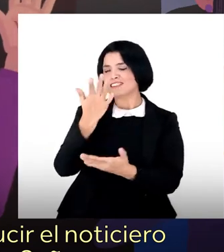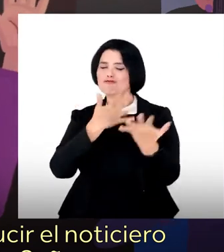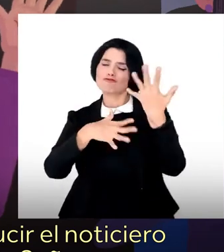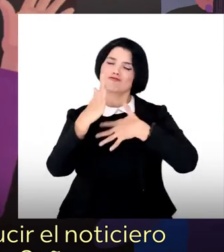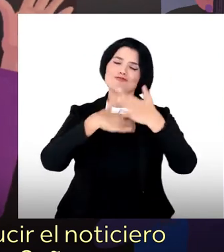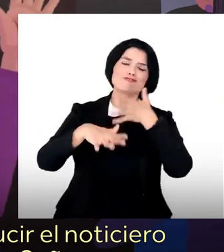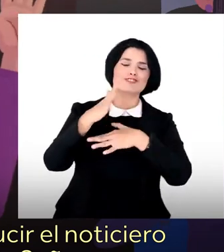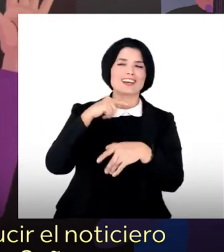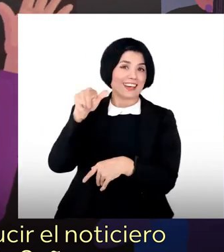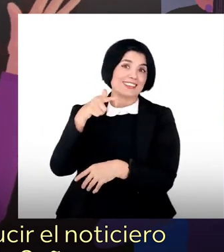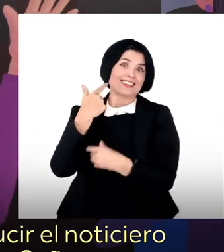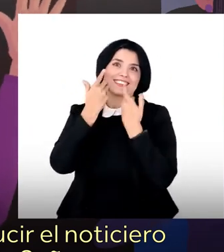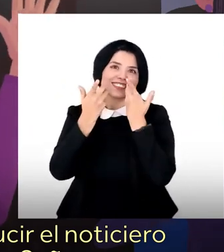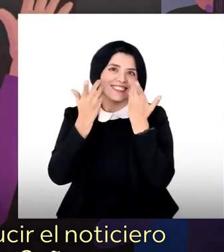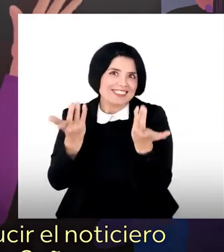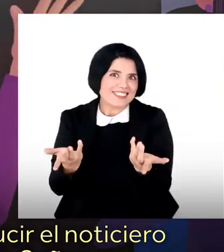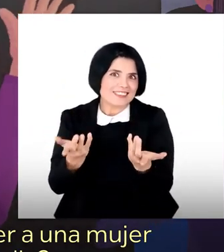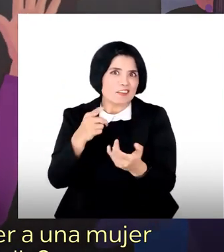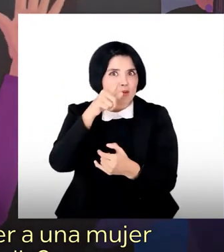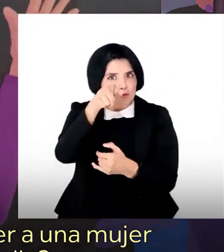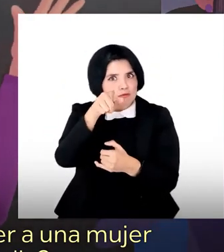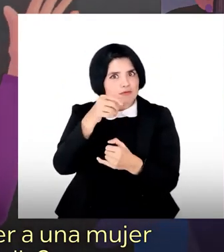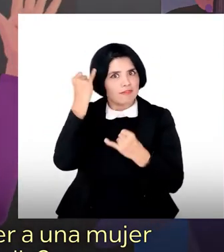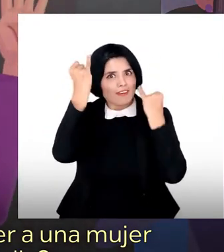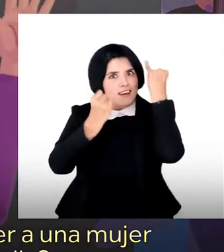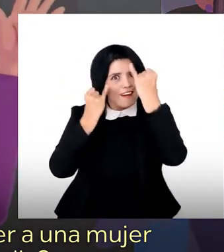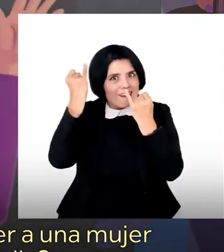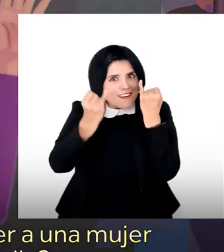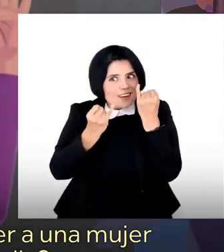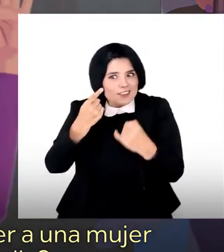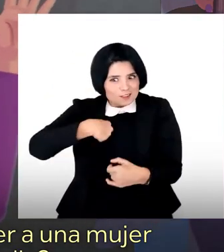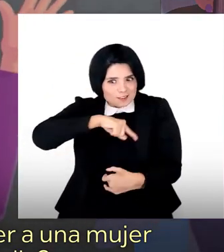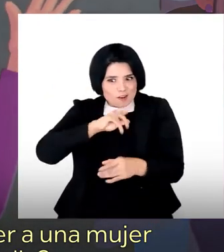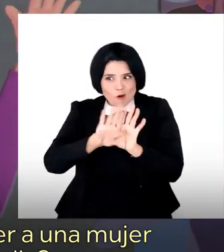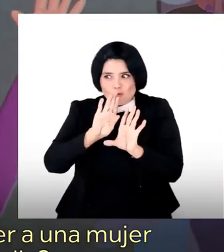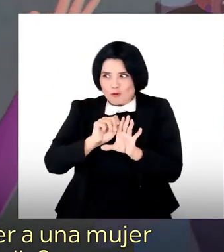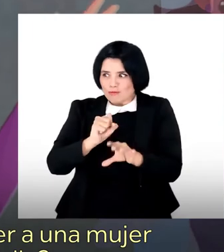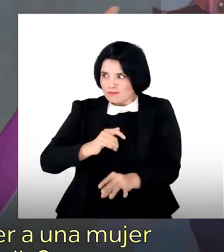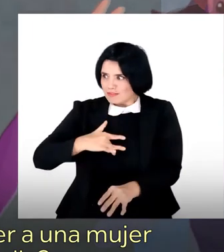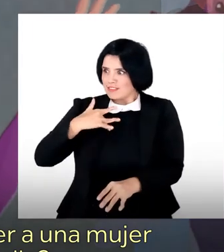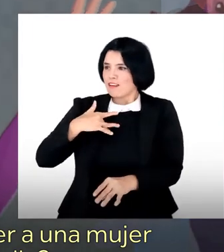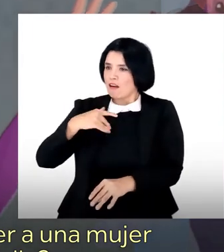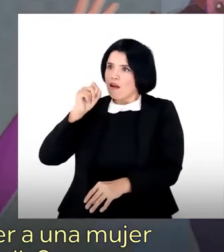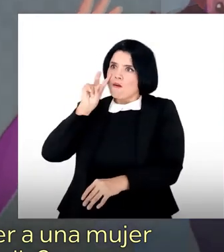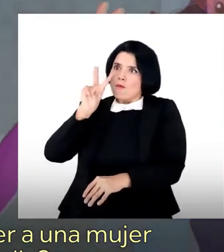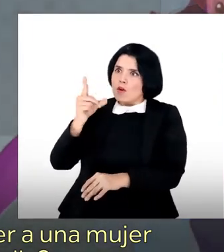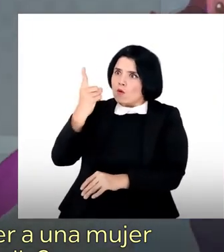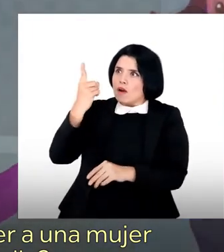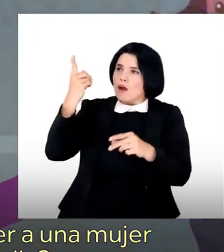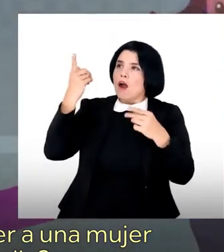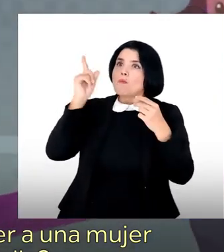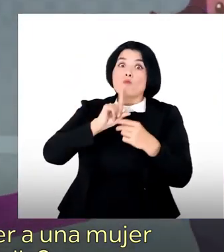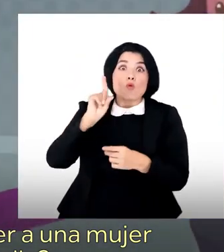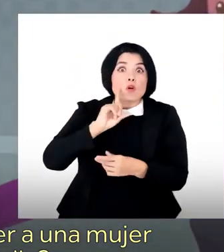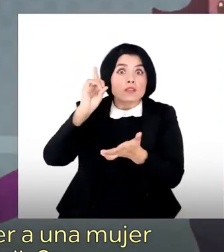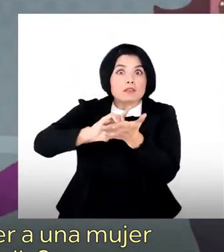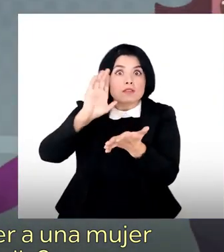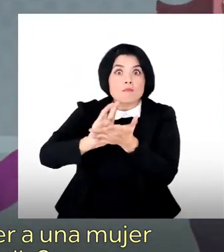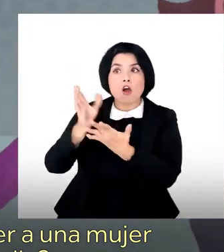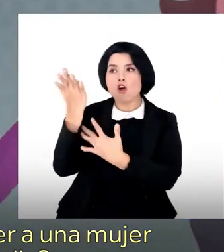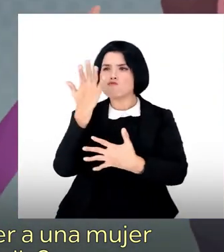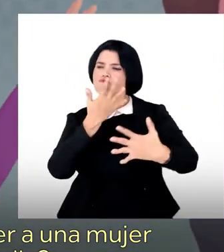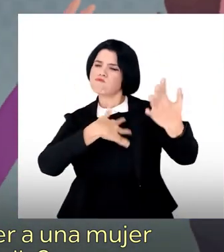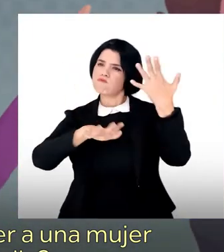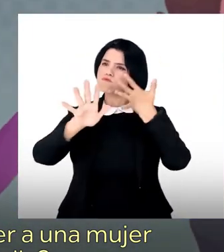lengua de señas. ¿Se imaginan lo que sería para nosotras ver a una mujer con discapacidad frente a la